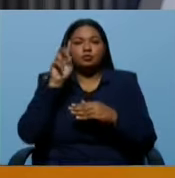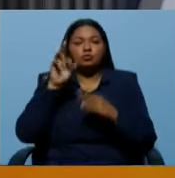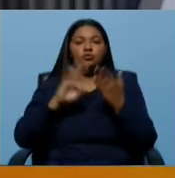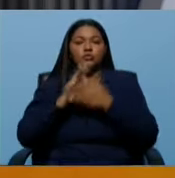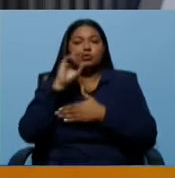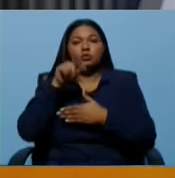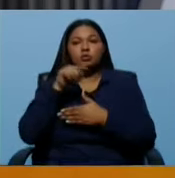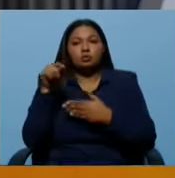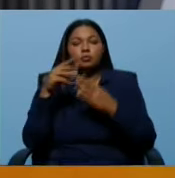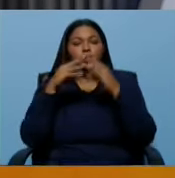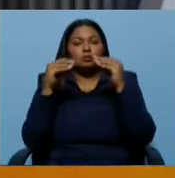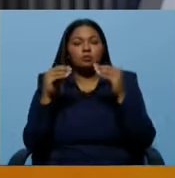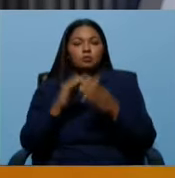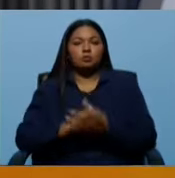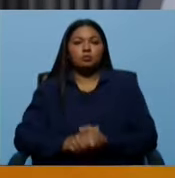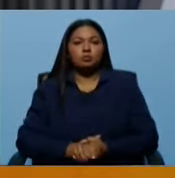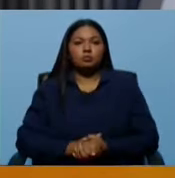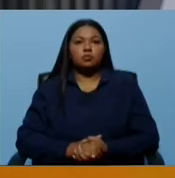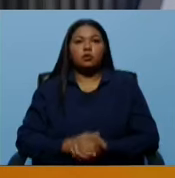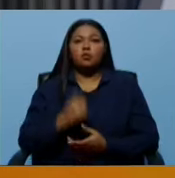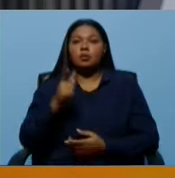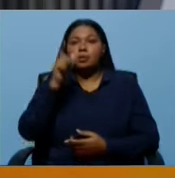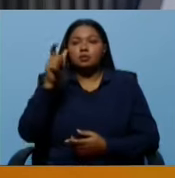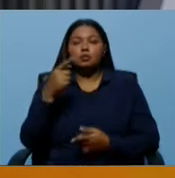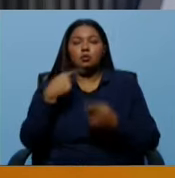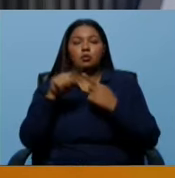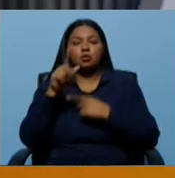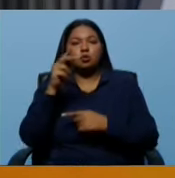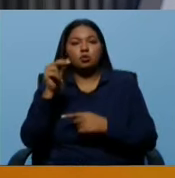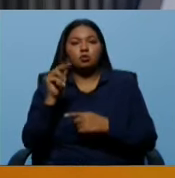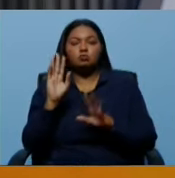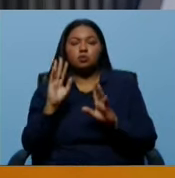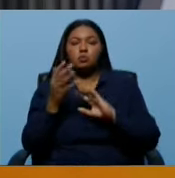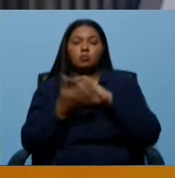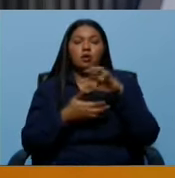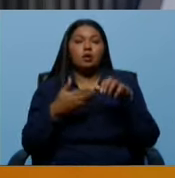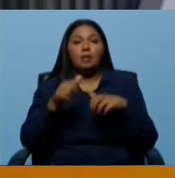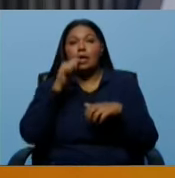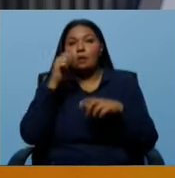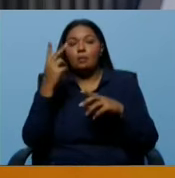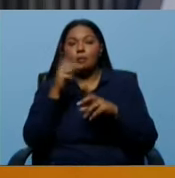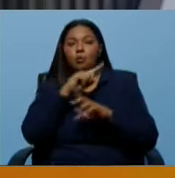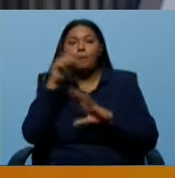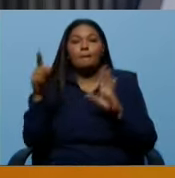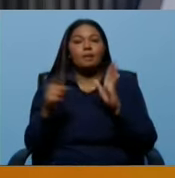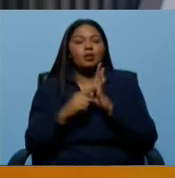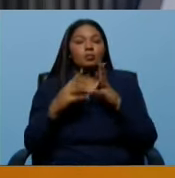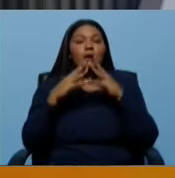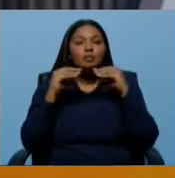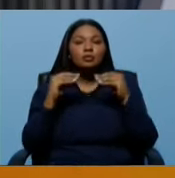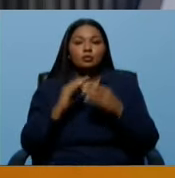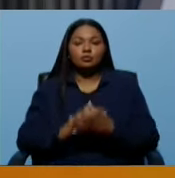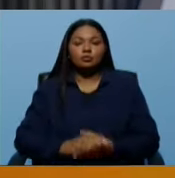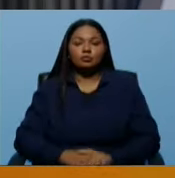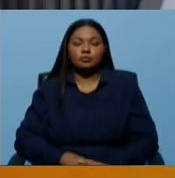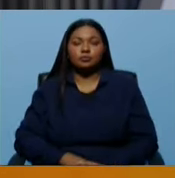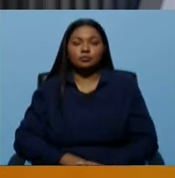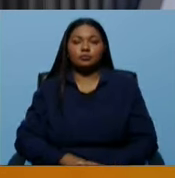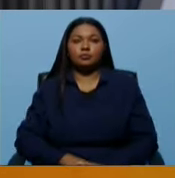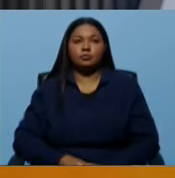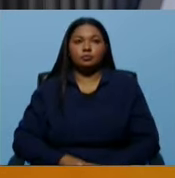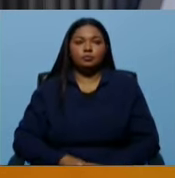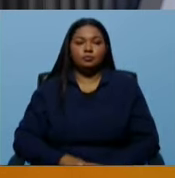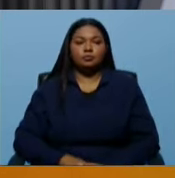para todos. No es para unas personas y para otros no. Si hay un problema de agua, es para todos absolutamente. Y lo que se trata de